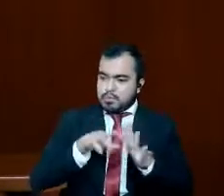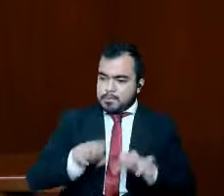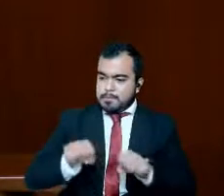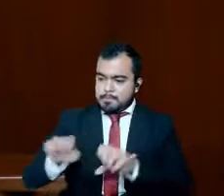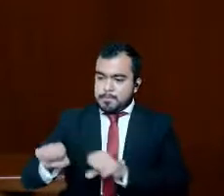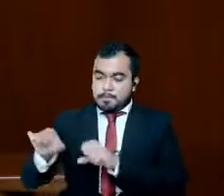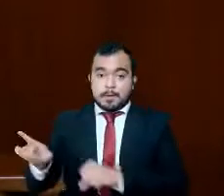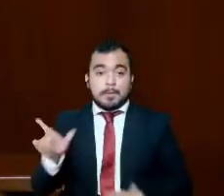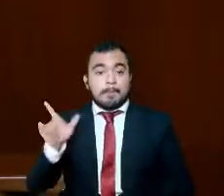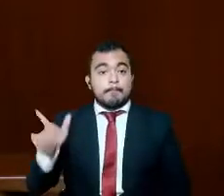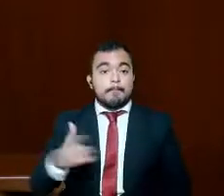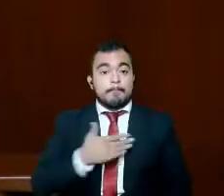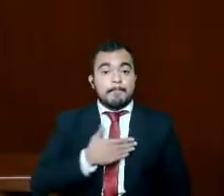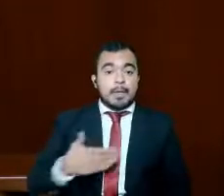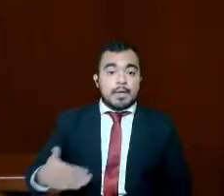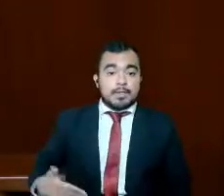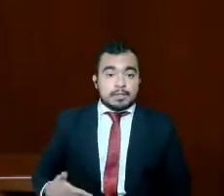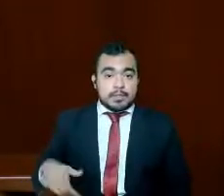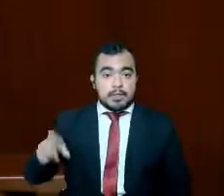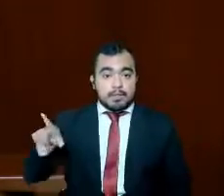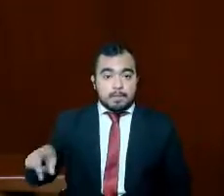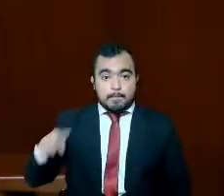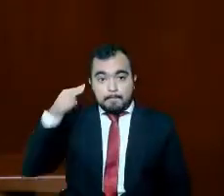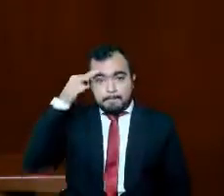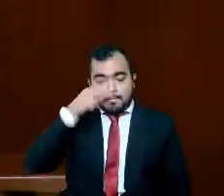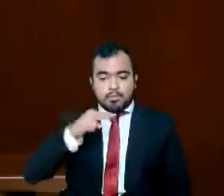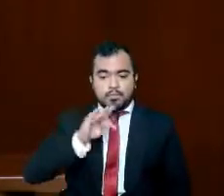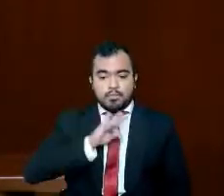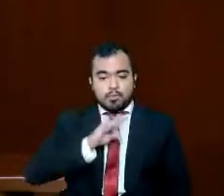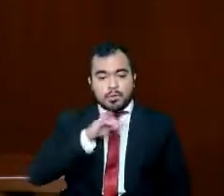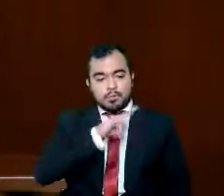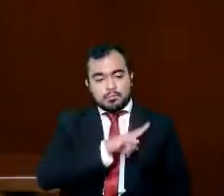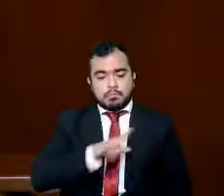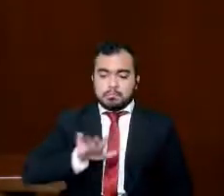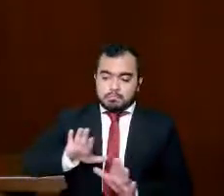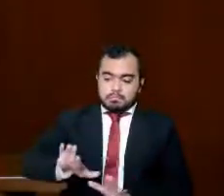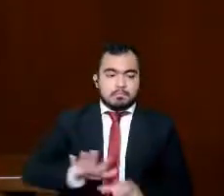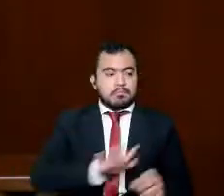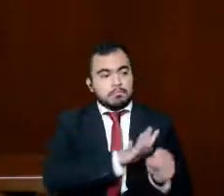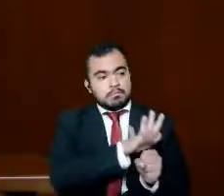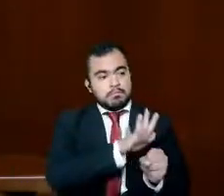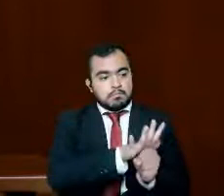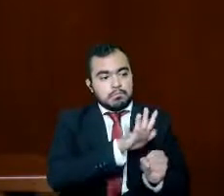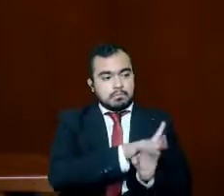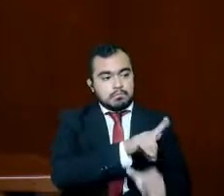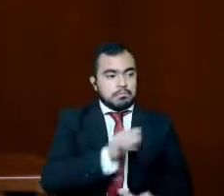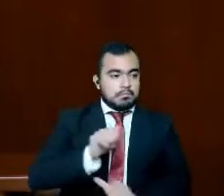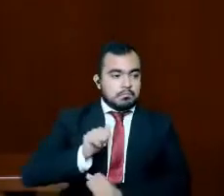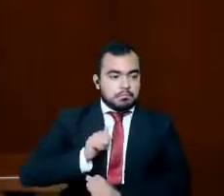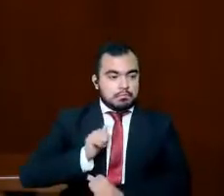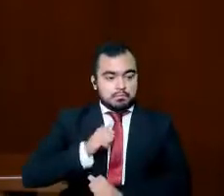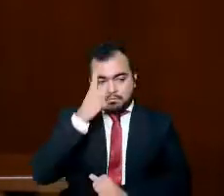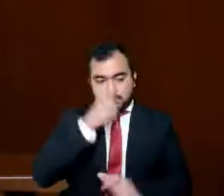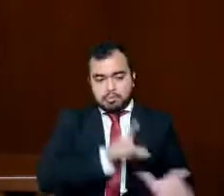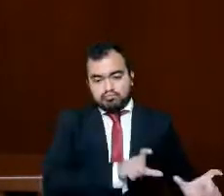la República podrá disponer de las Fuerzas Armadas permanente en tareas de seguridad